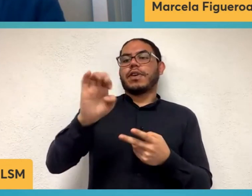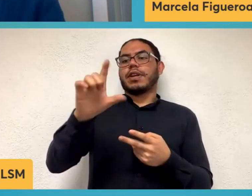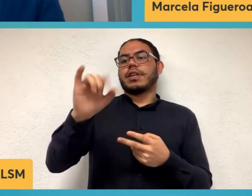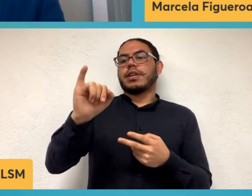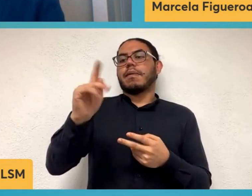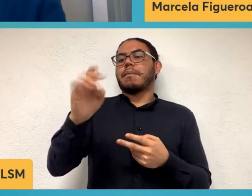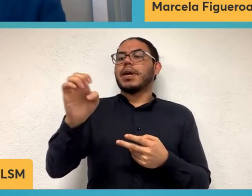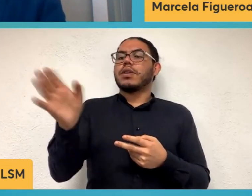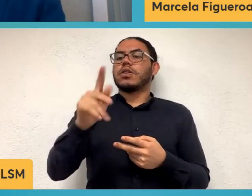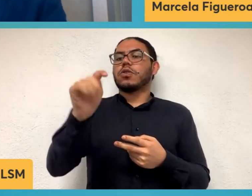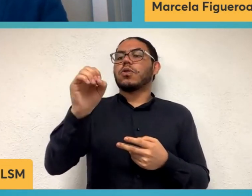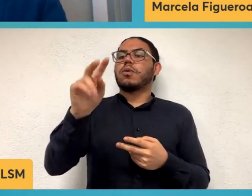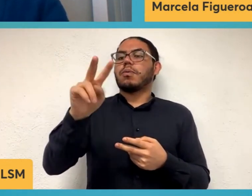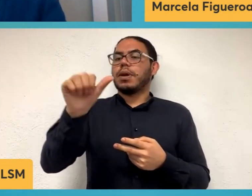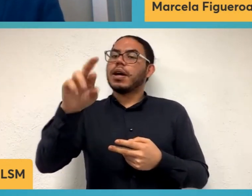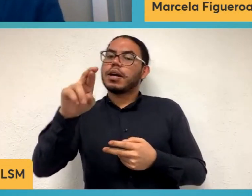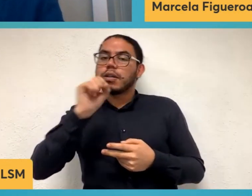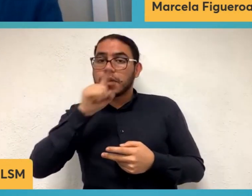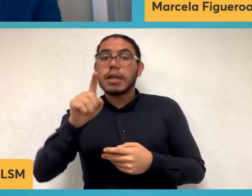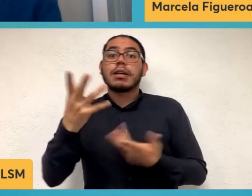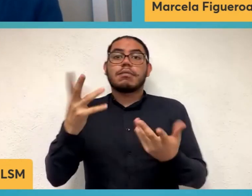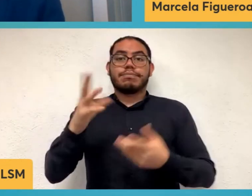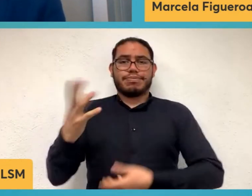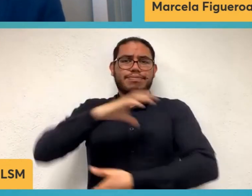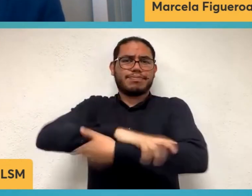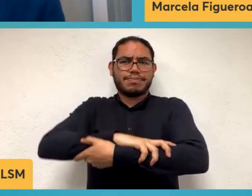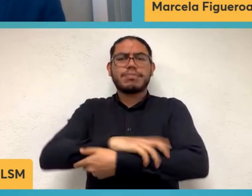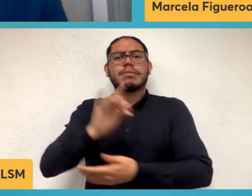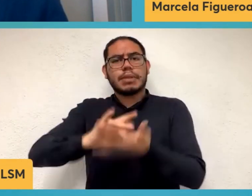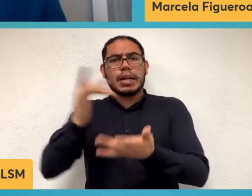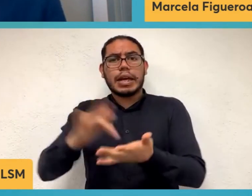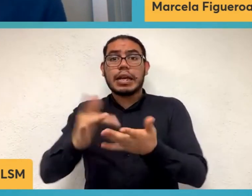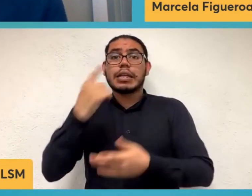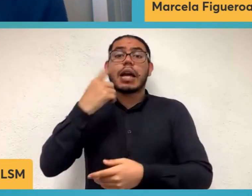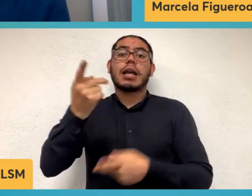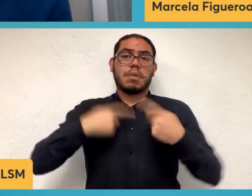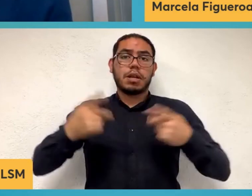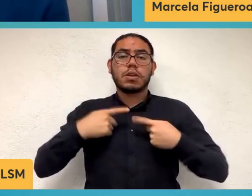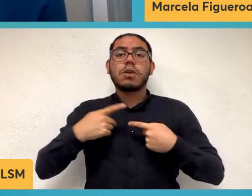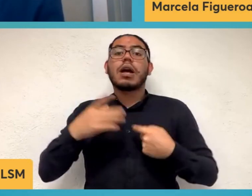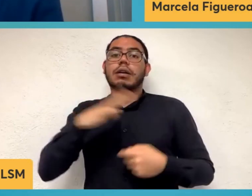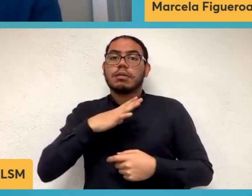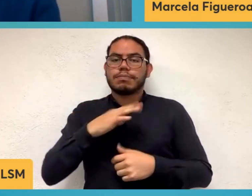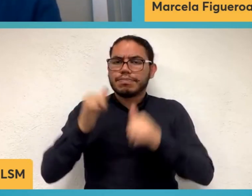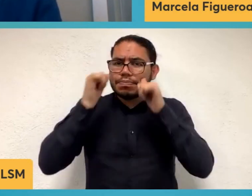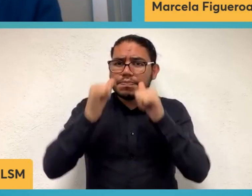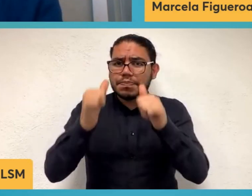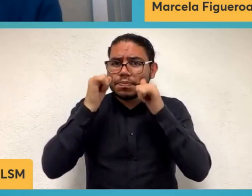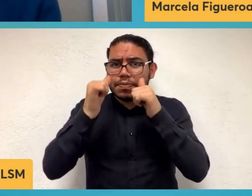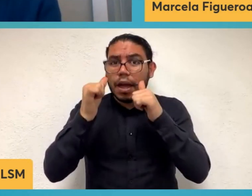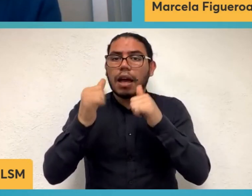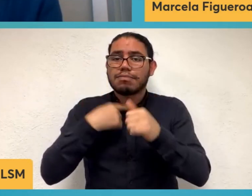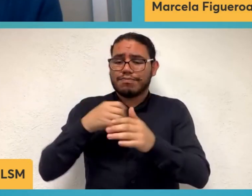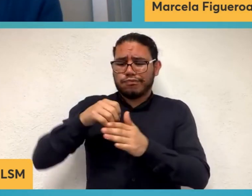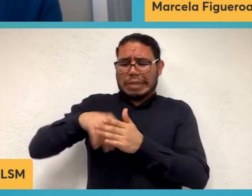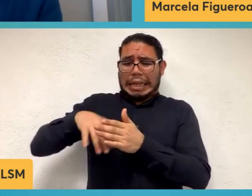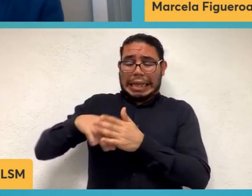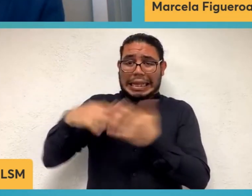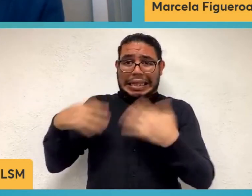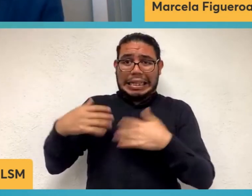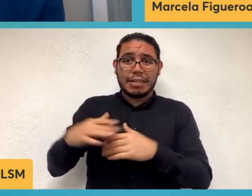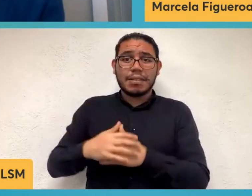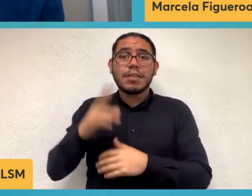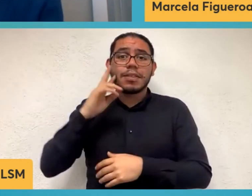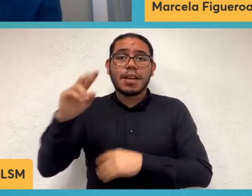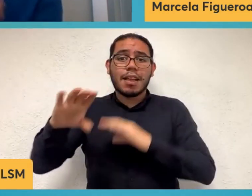gracias a todos nuestros aliados y las personas que también se están conectando y que están pendientes. Digo, ya ubiqué a varios que están